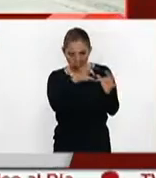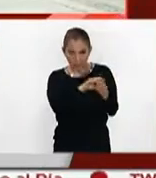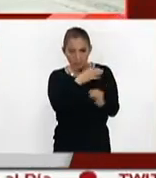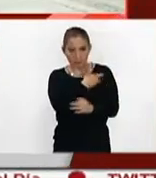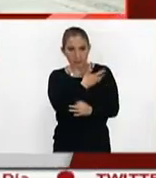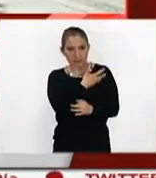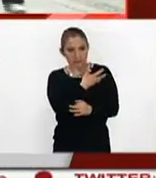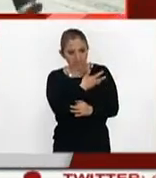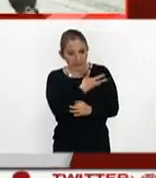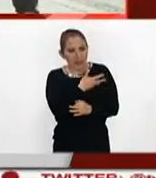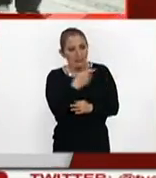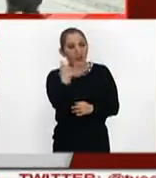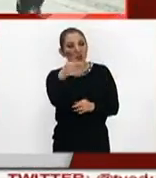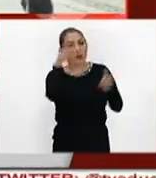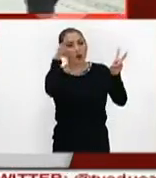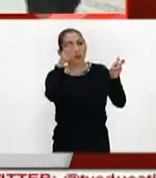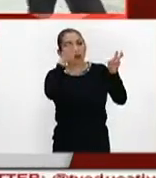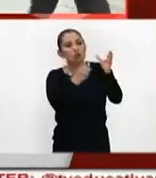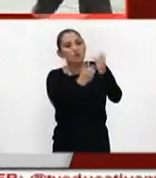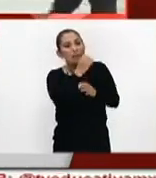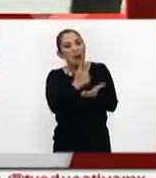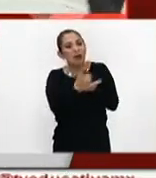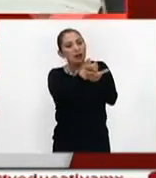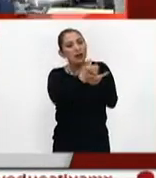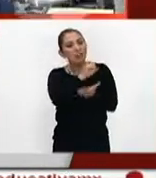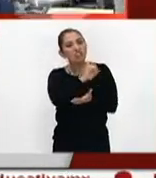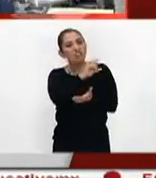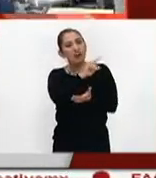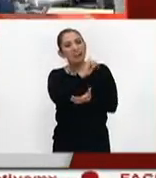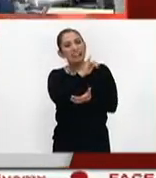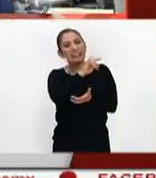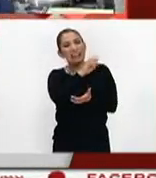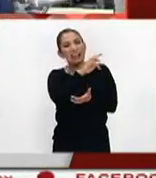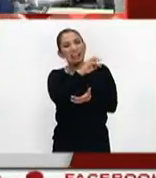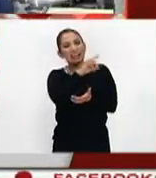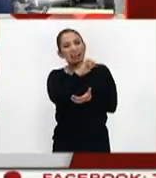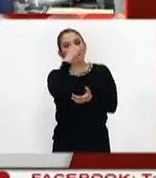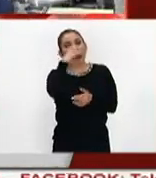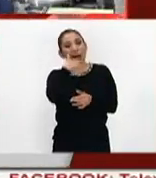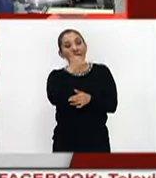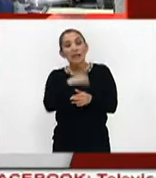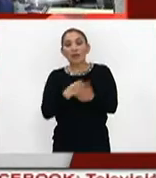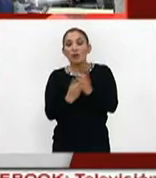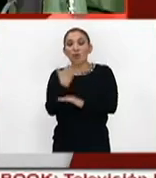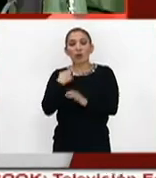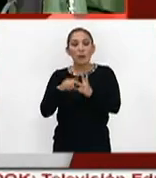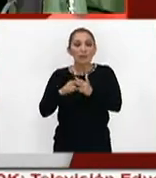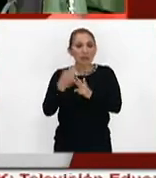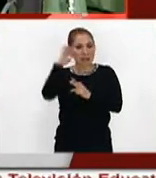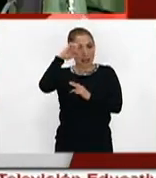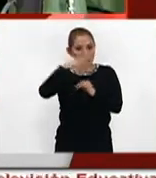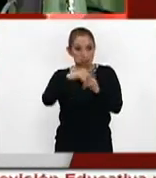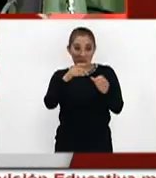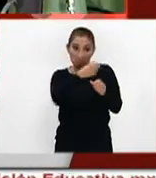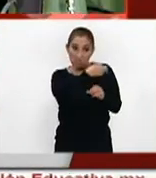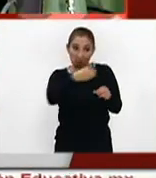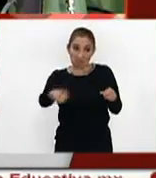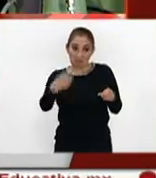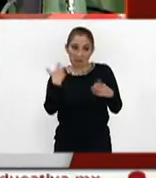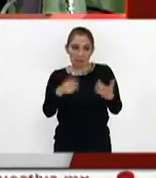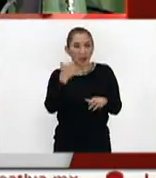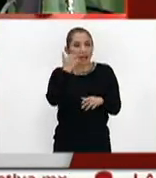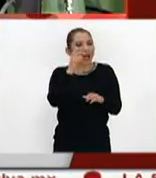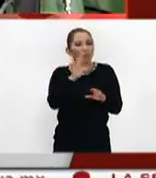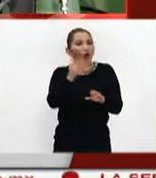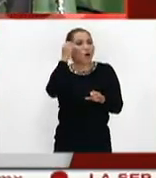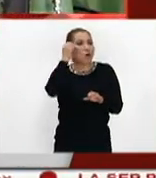tiene por nombre Nueva Solidaridad para Alemania y un nuevo comienzo para Europa, que es muy importante. Pero quisiera que